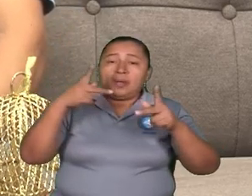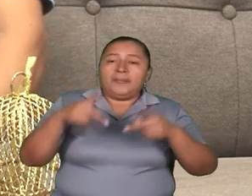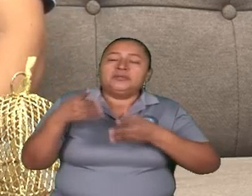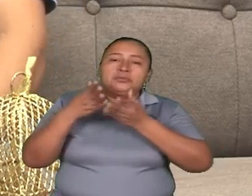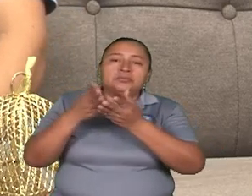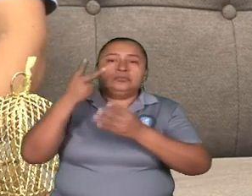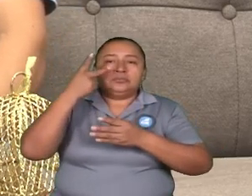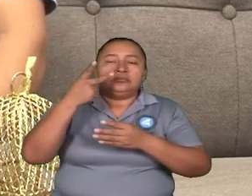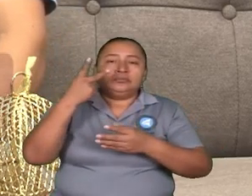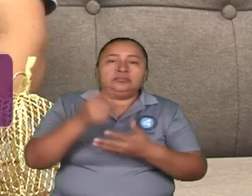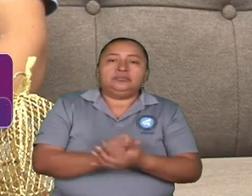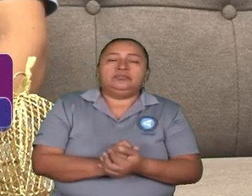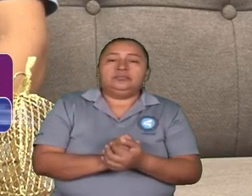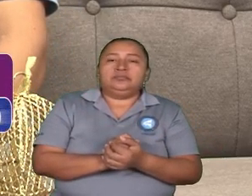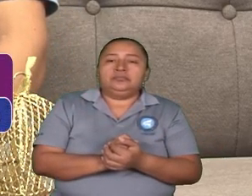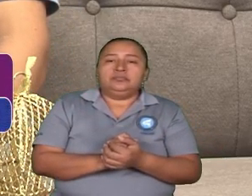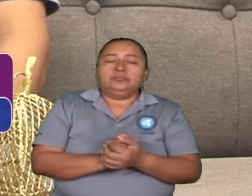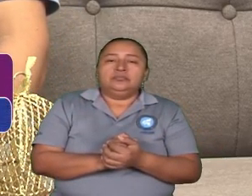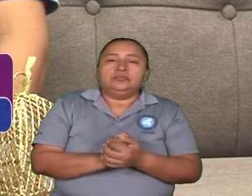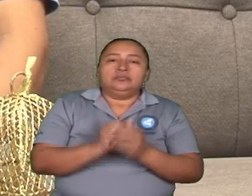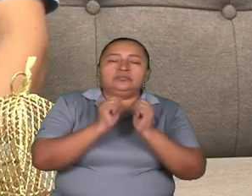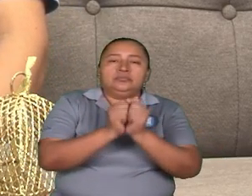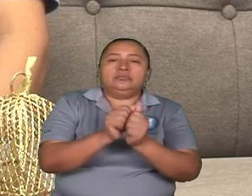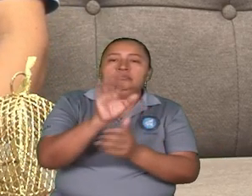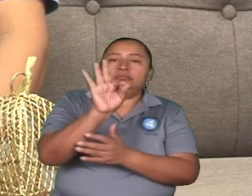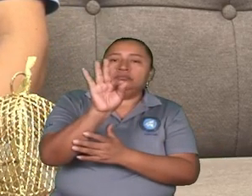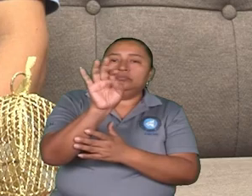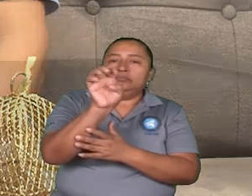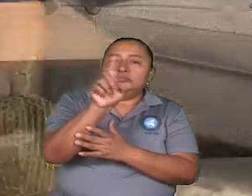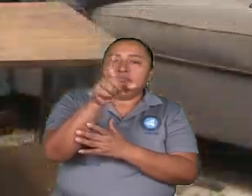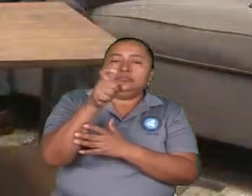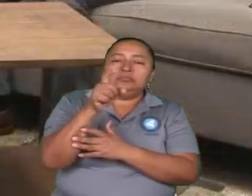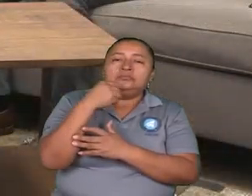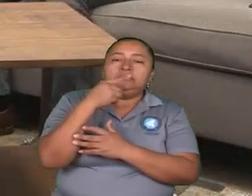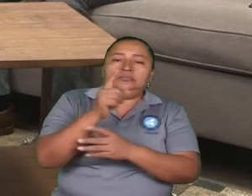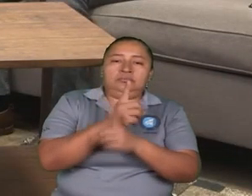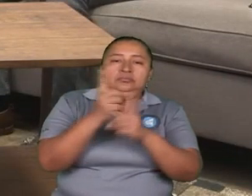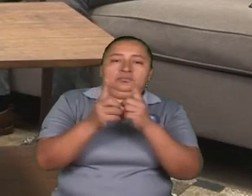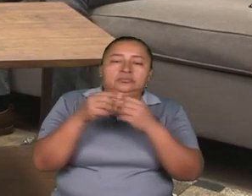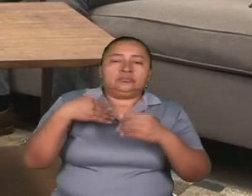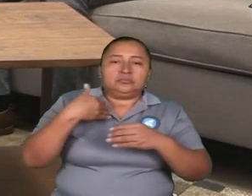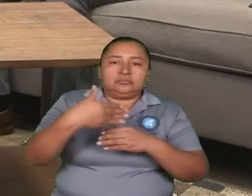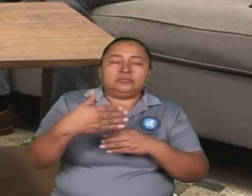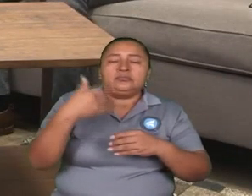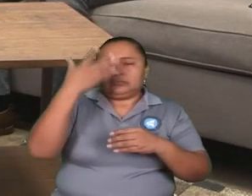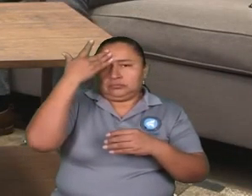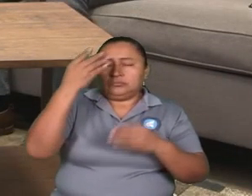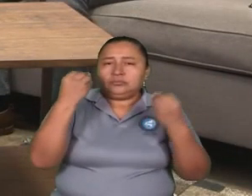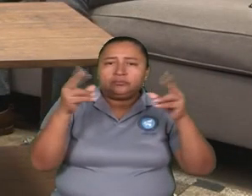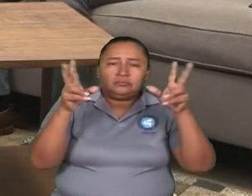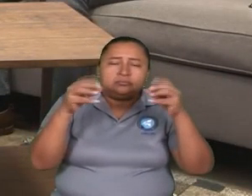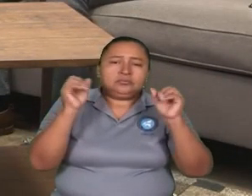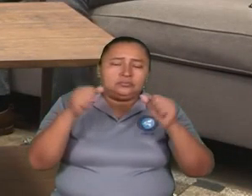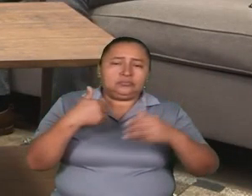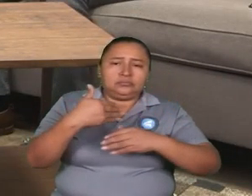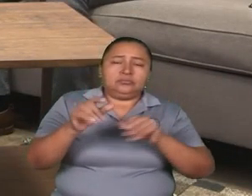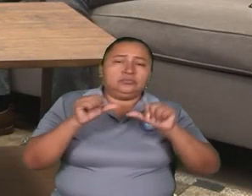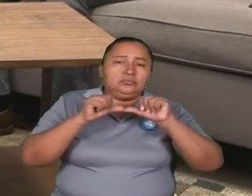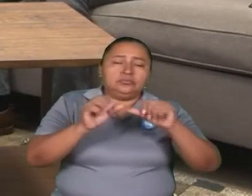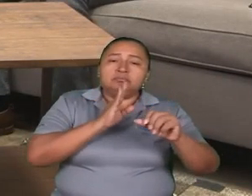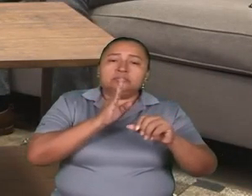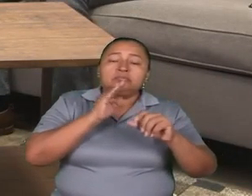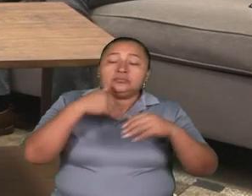mejoramiento de calle, el embellecimiento de todo el municipio, porque ellos visitan, si hay uno, como te digo, se quedan y visitan todo el municipio.